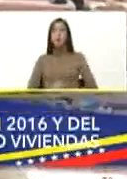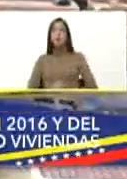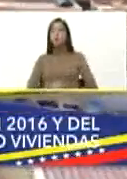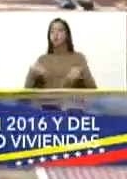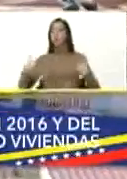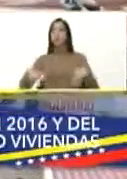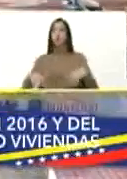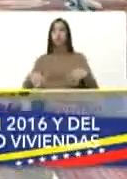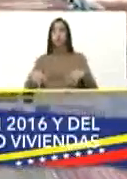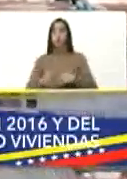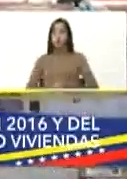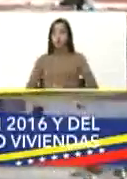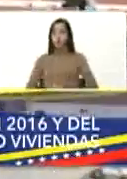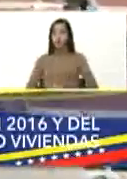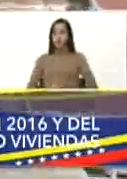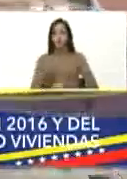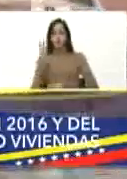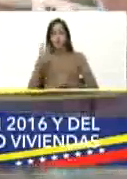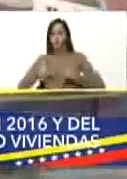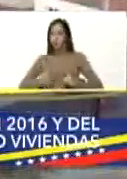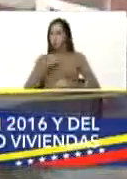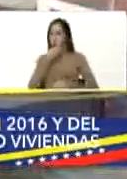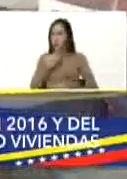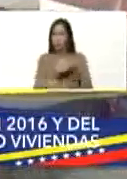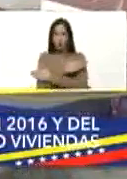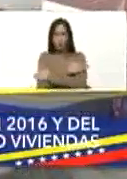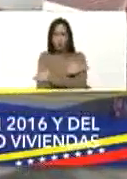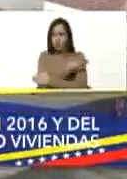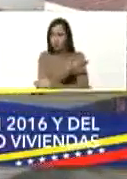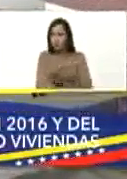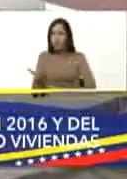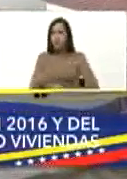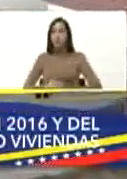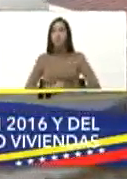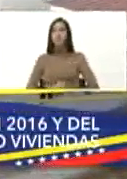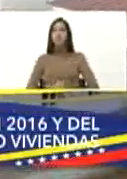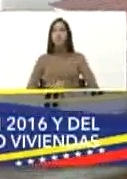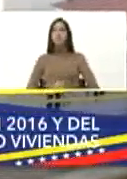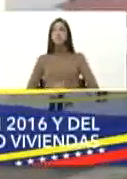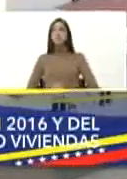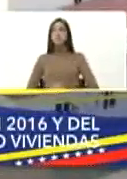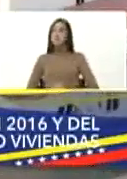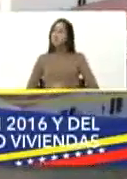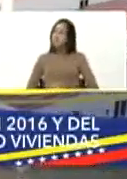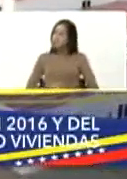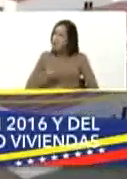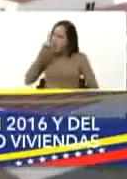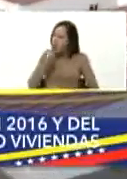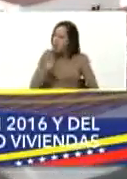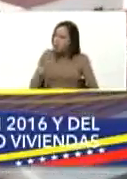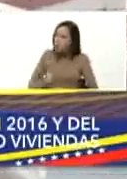alborotó, vale. Tres muchachos bien bellos, Johanna, te felicito. Mira, ¿qué edad tienes tú?